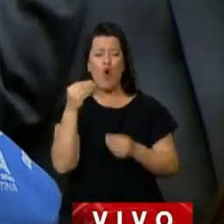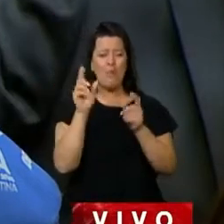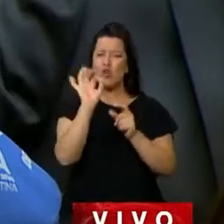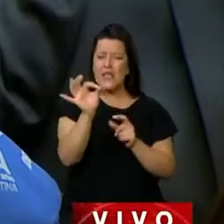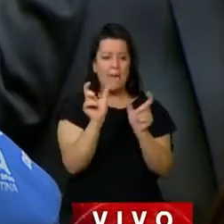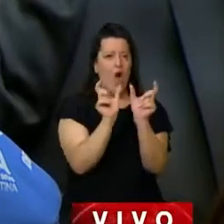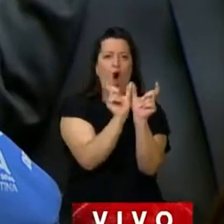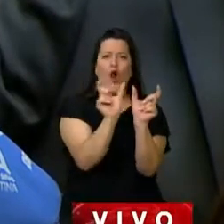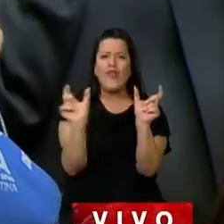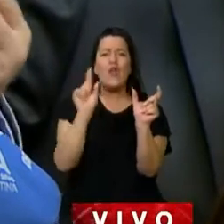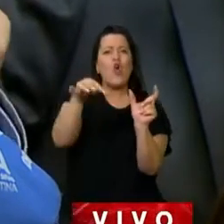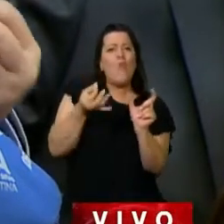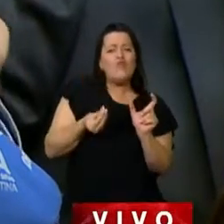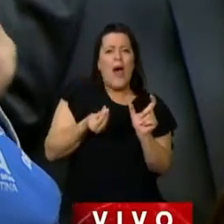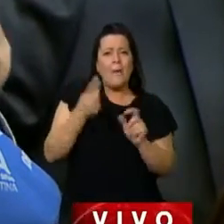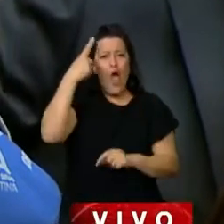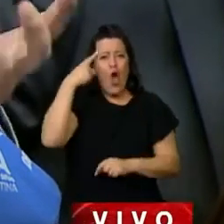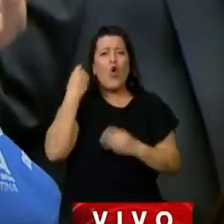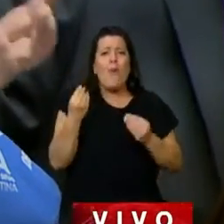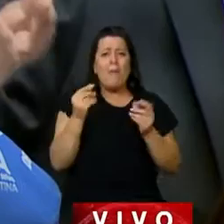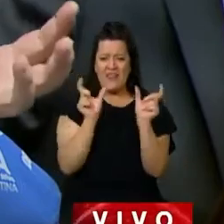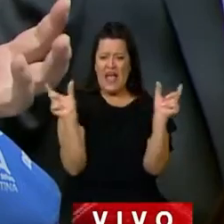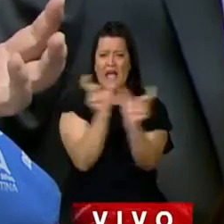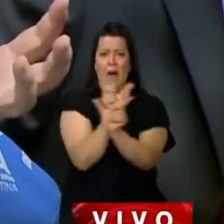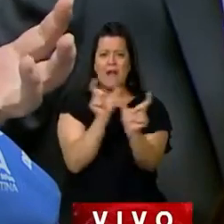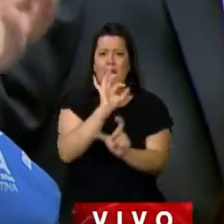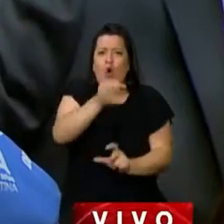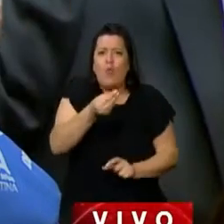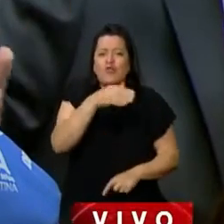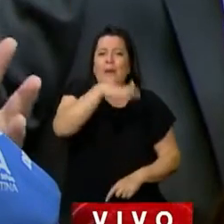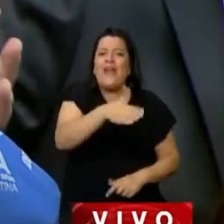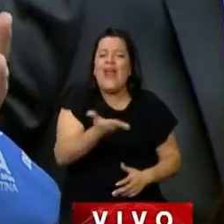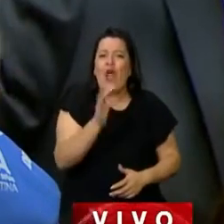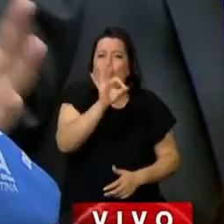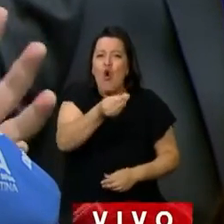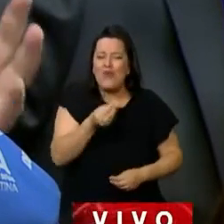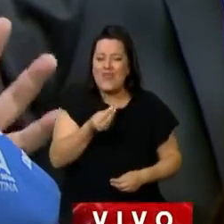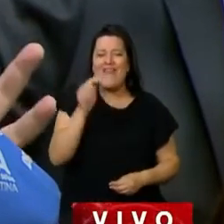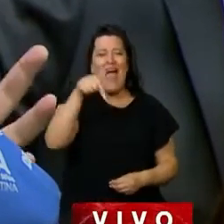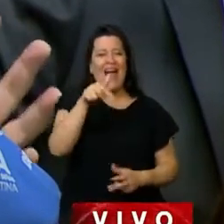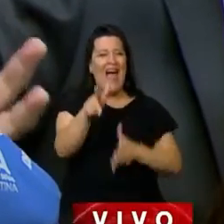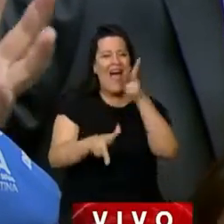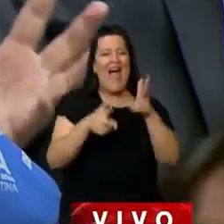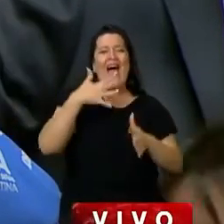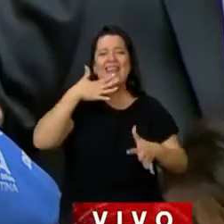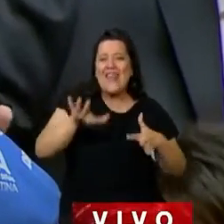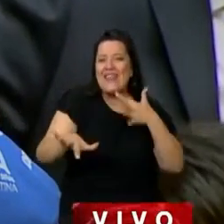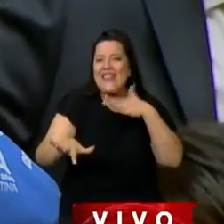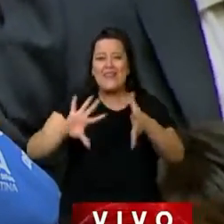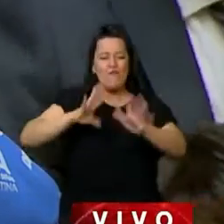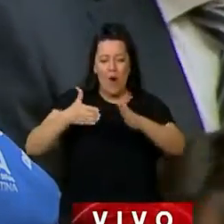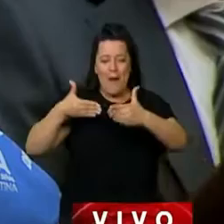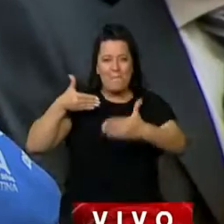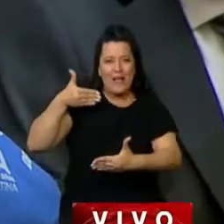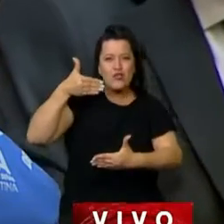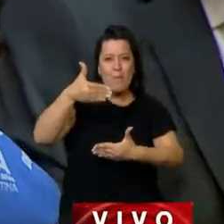que tener ese orden? ¿Dónde aprendió la gramática? Y acá vamos entendiendo cada uno de estos distintos pasos